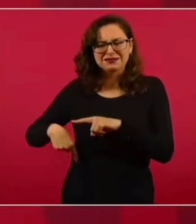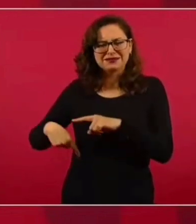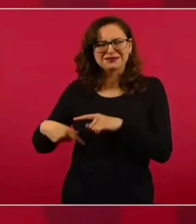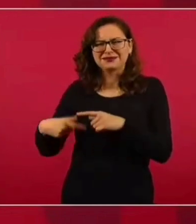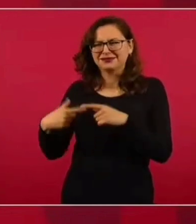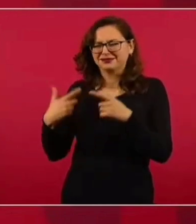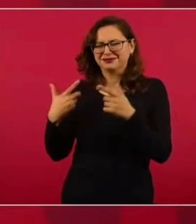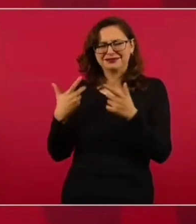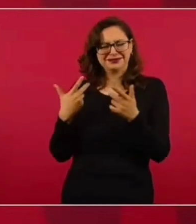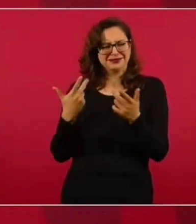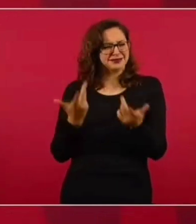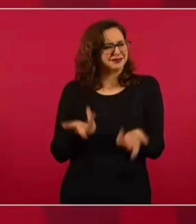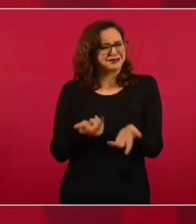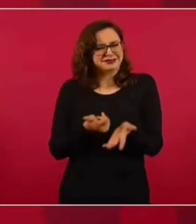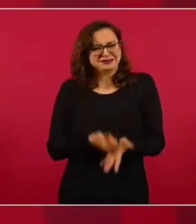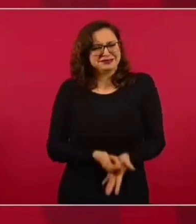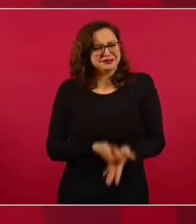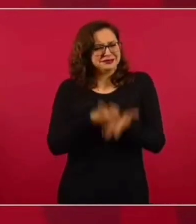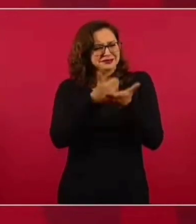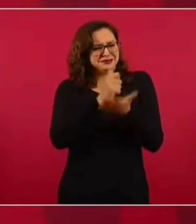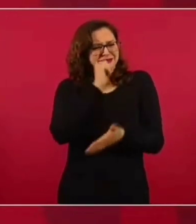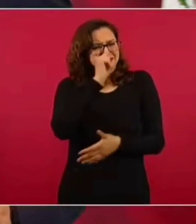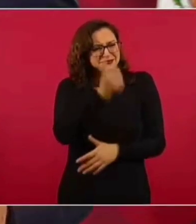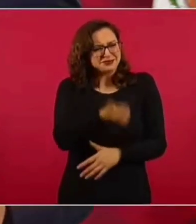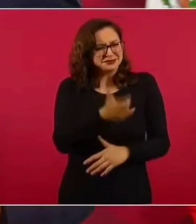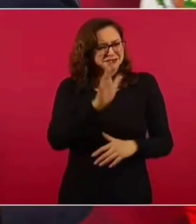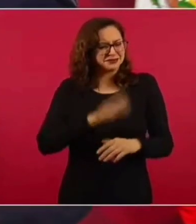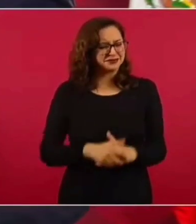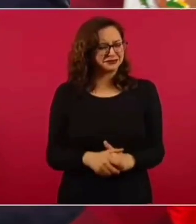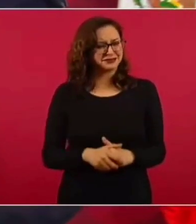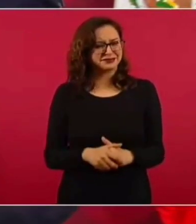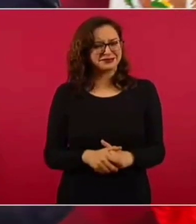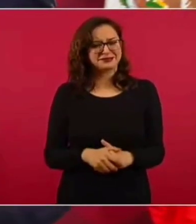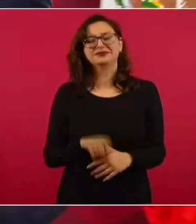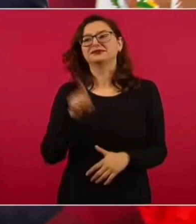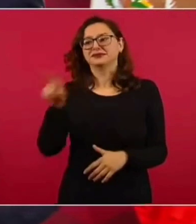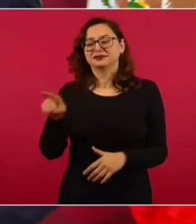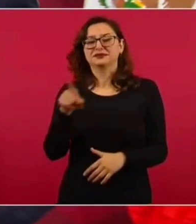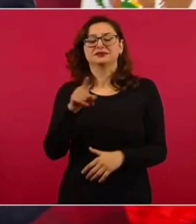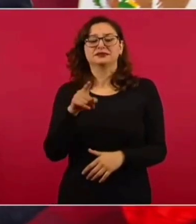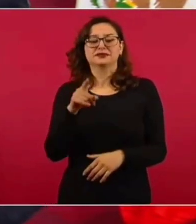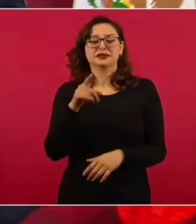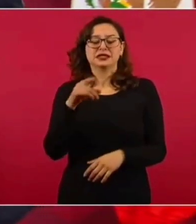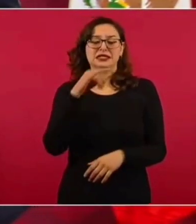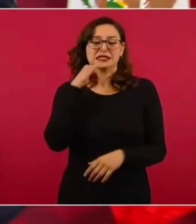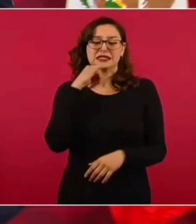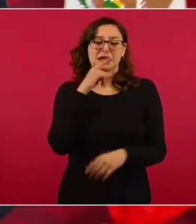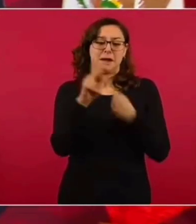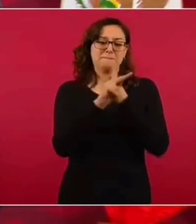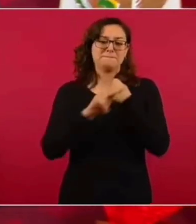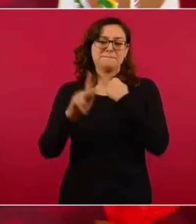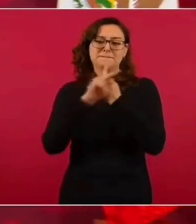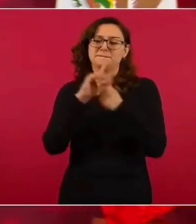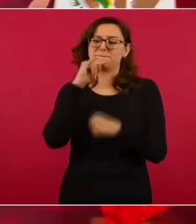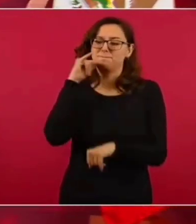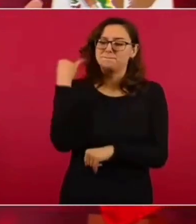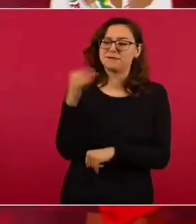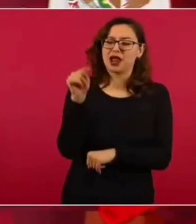El caso del presidente Boric en Chile, pues es